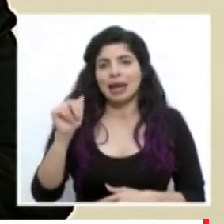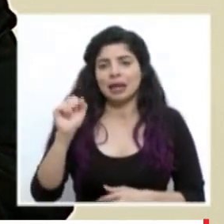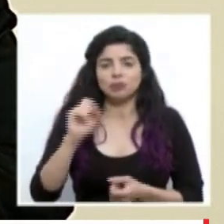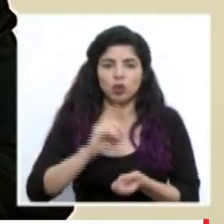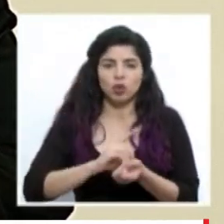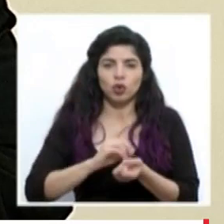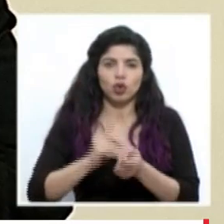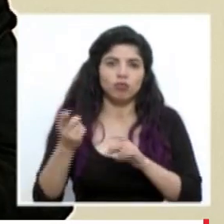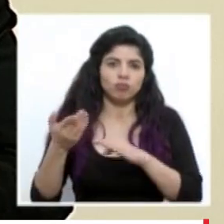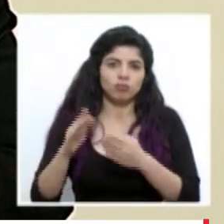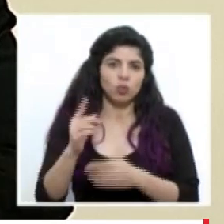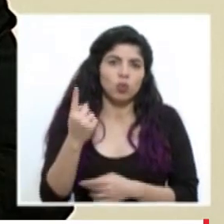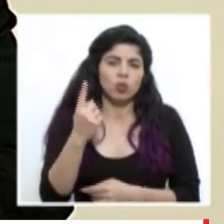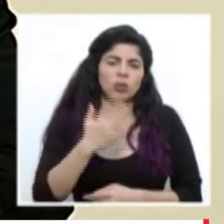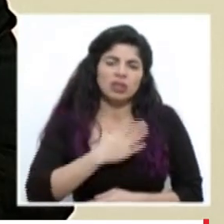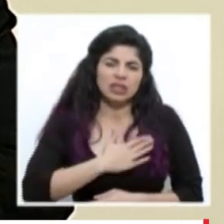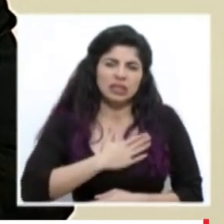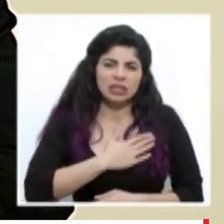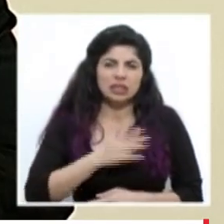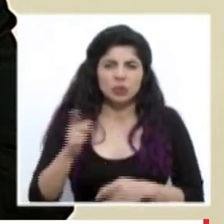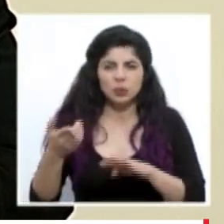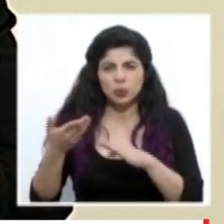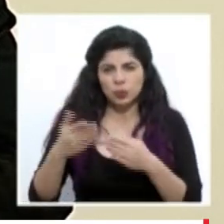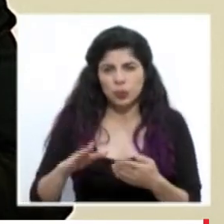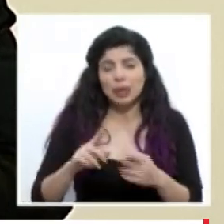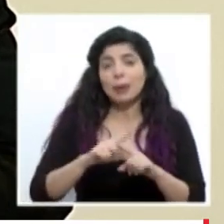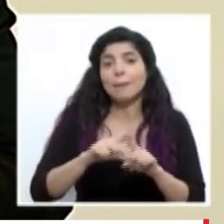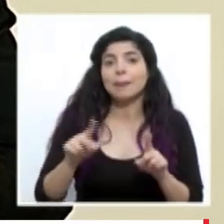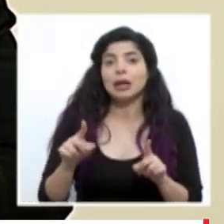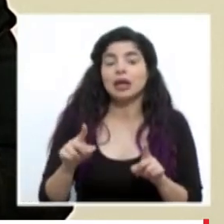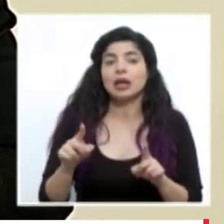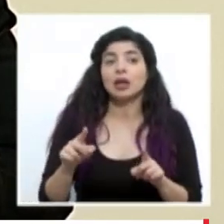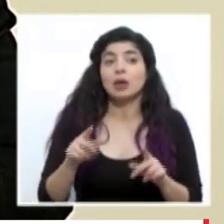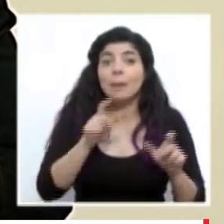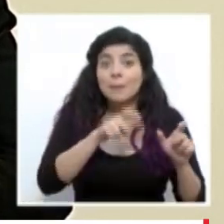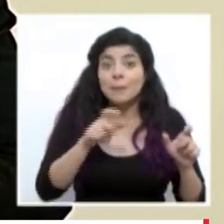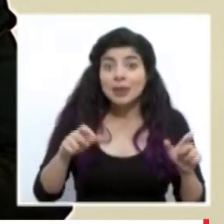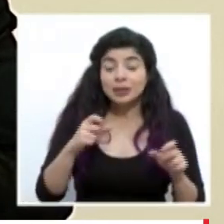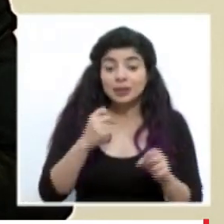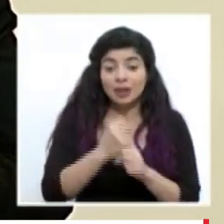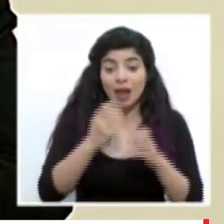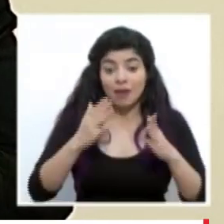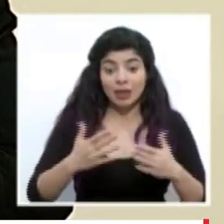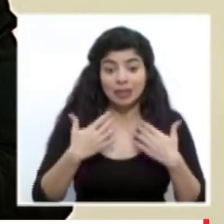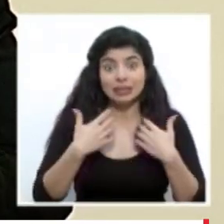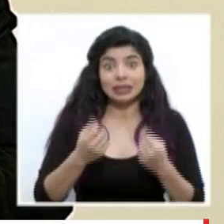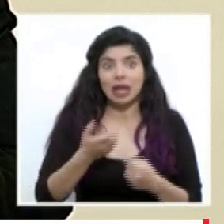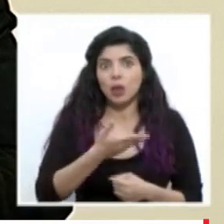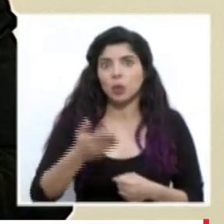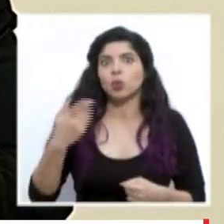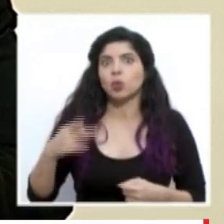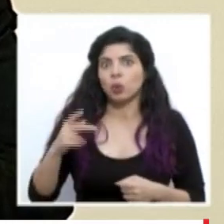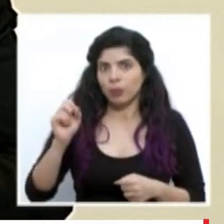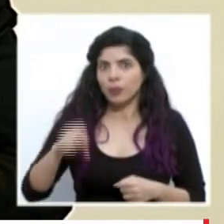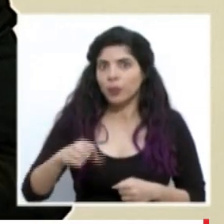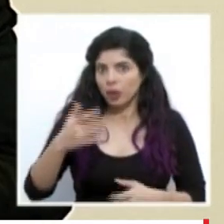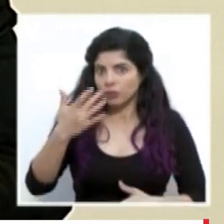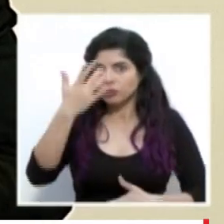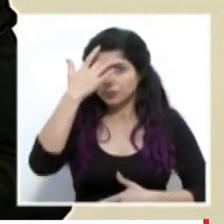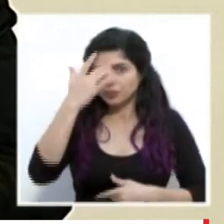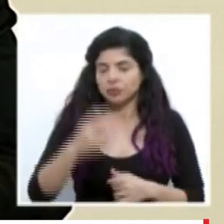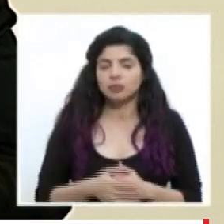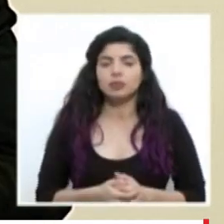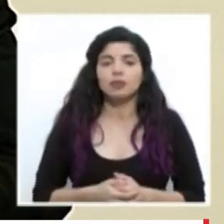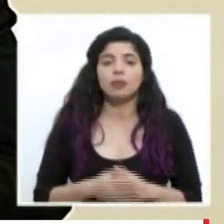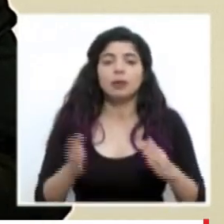fallecido. Fue muy lamentable el fallecimiento de él, pero el personal de salud está en riesgo de enfermarse. Y el